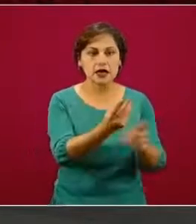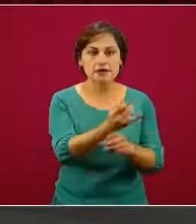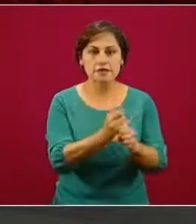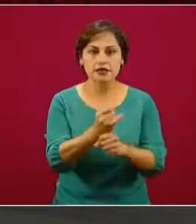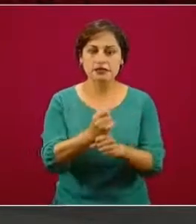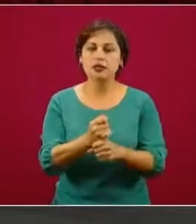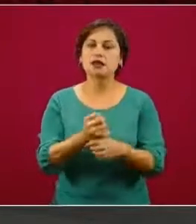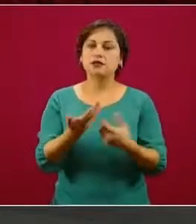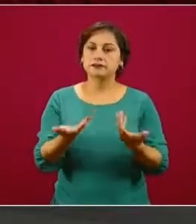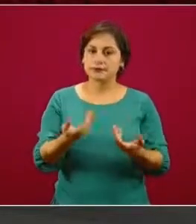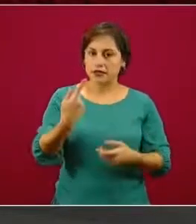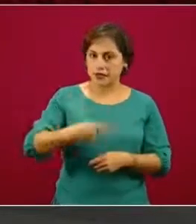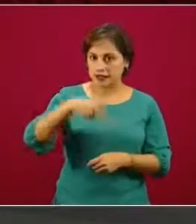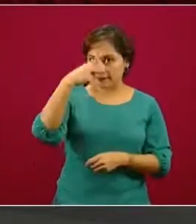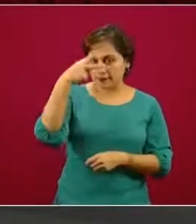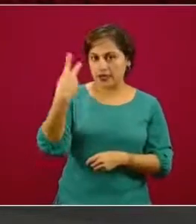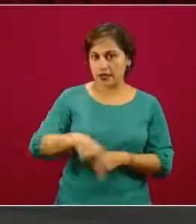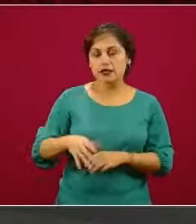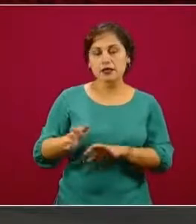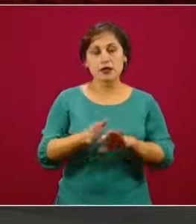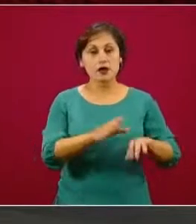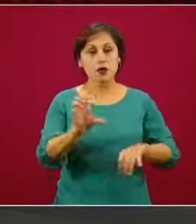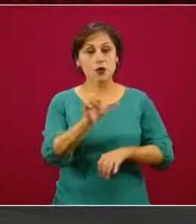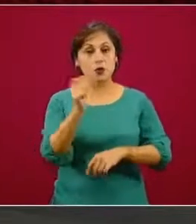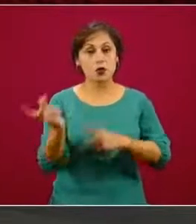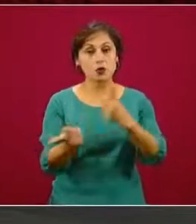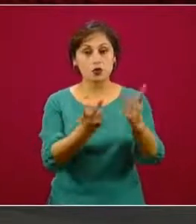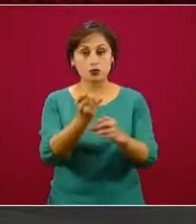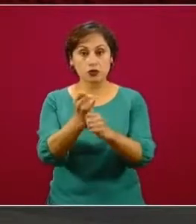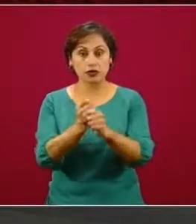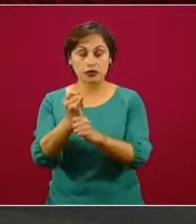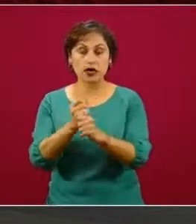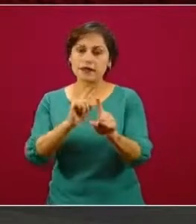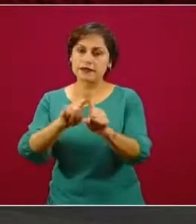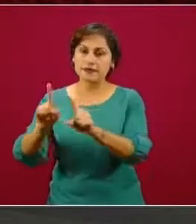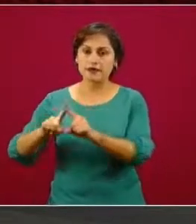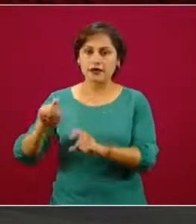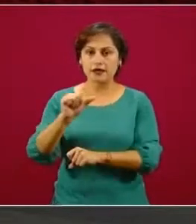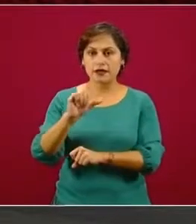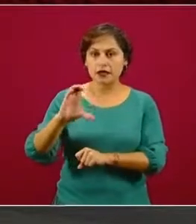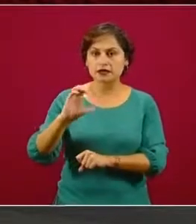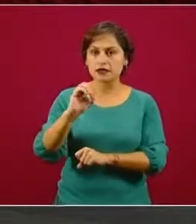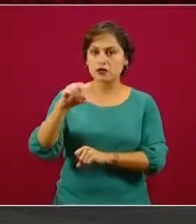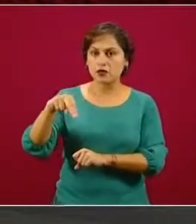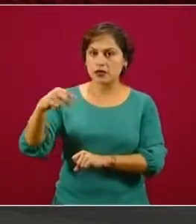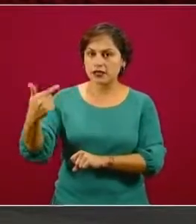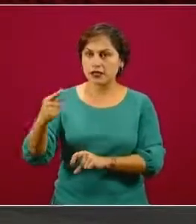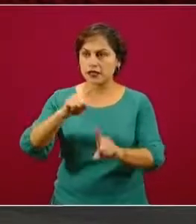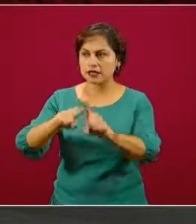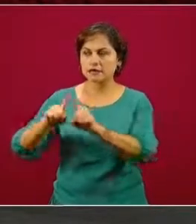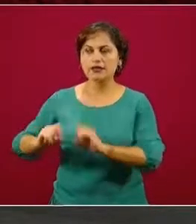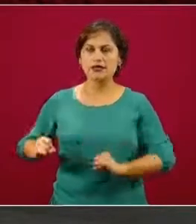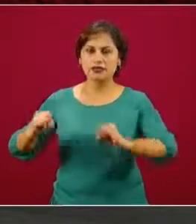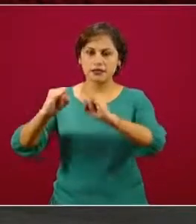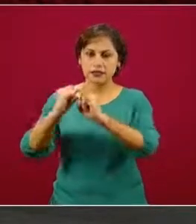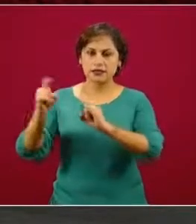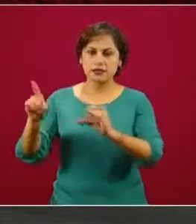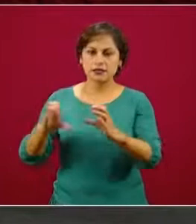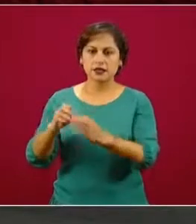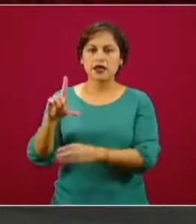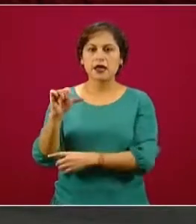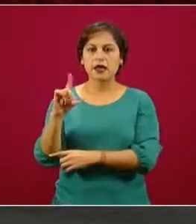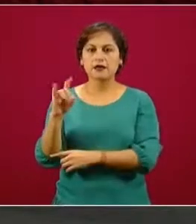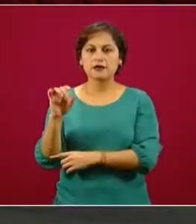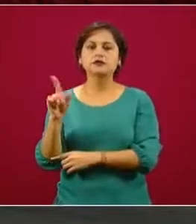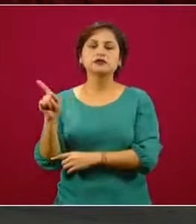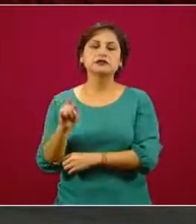Ahora, datos de otra encuesta que hicimos en conjunto con organizaciones de la sociedad civil y con otras instituciones que se llama la Endosig, que se levantó